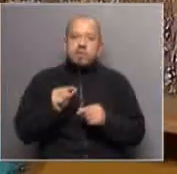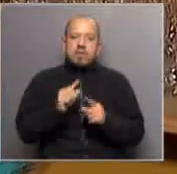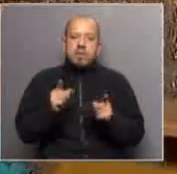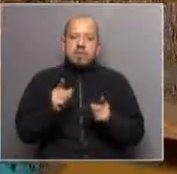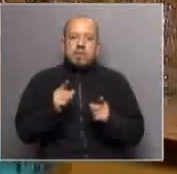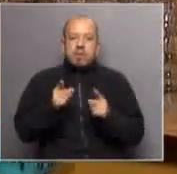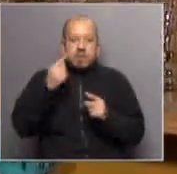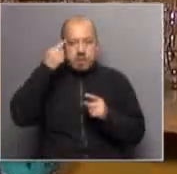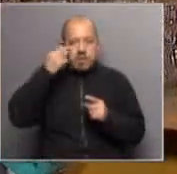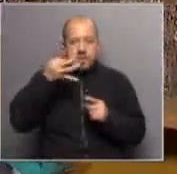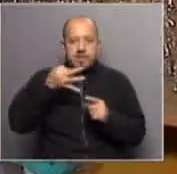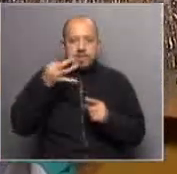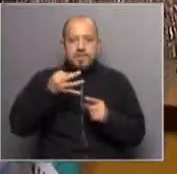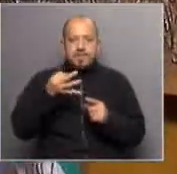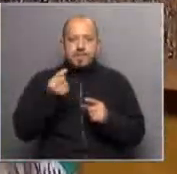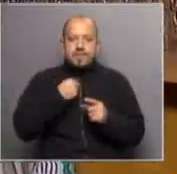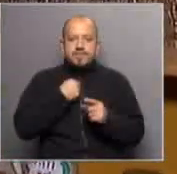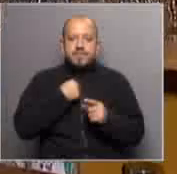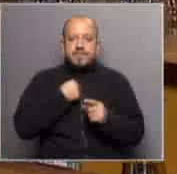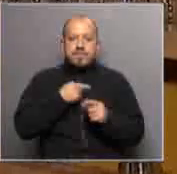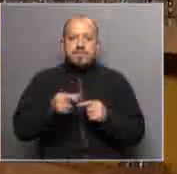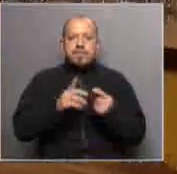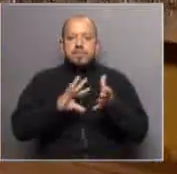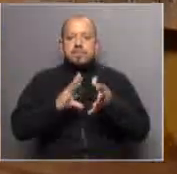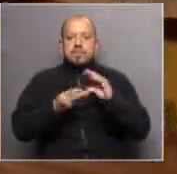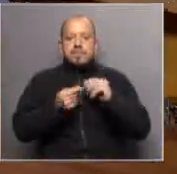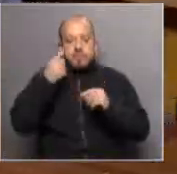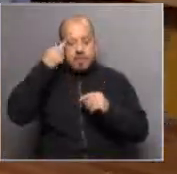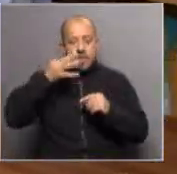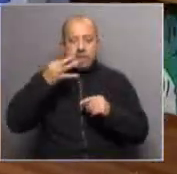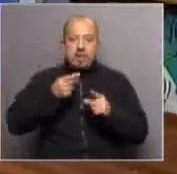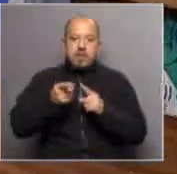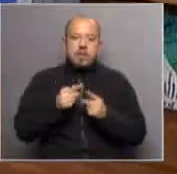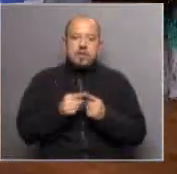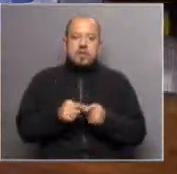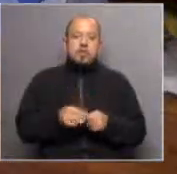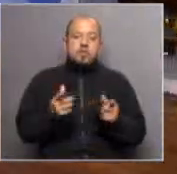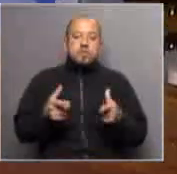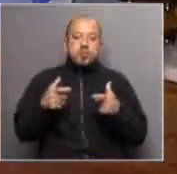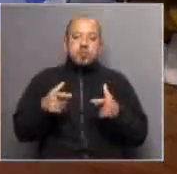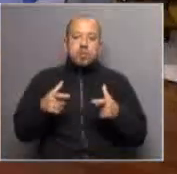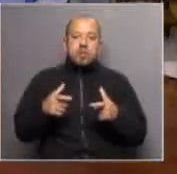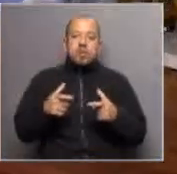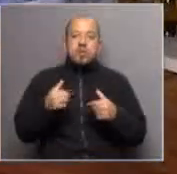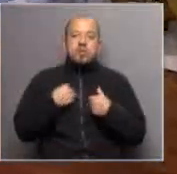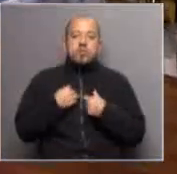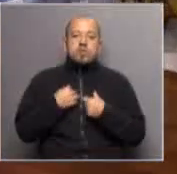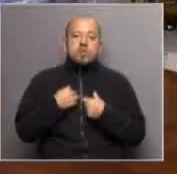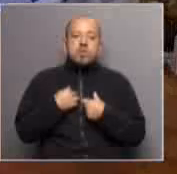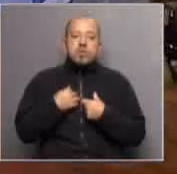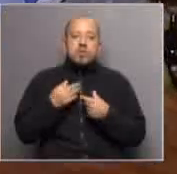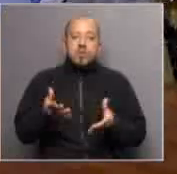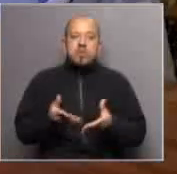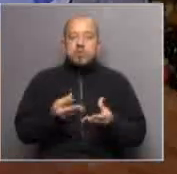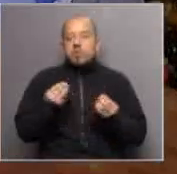Y bueno, y en realidad está bien, o sea, nosotros medio que nos vamos adecuando a la realidad. Nosotros, por suerte, sobrevivimos. Nos costó